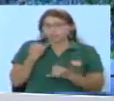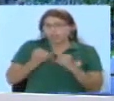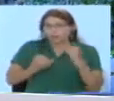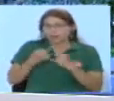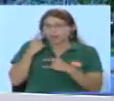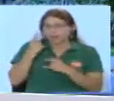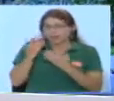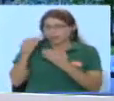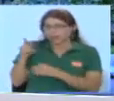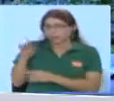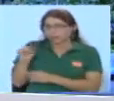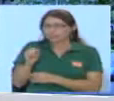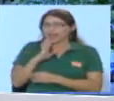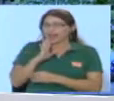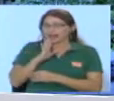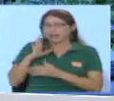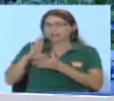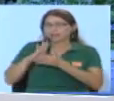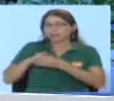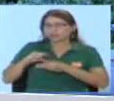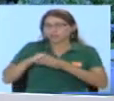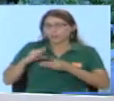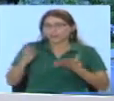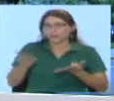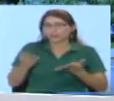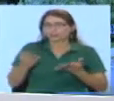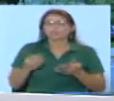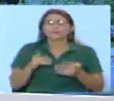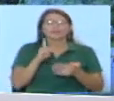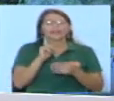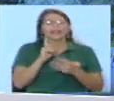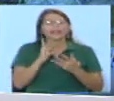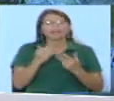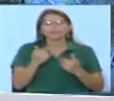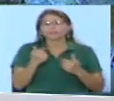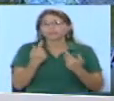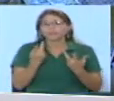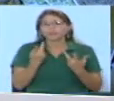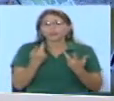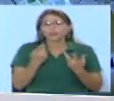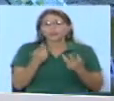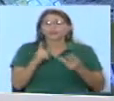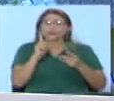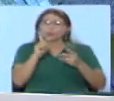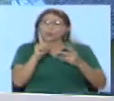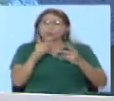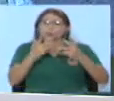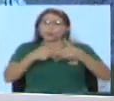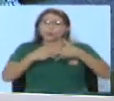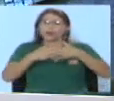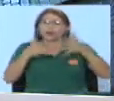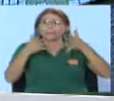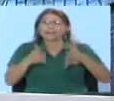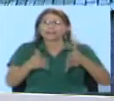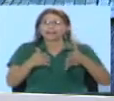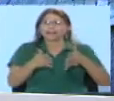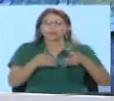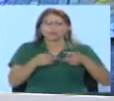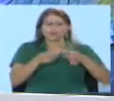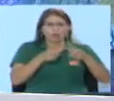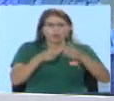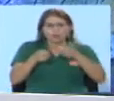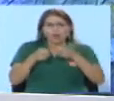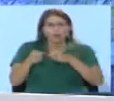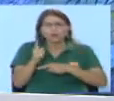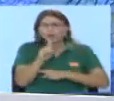comentarios, es que un regulador yo no lo veo defendiendo una propuesta. O sea, yo un regulador lo que veo